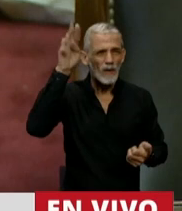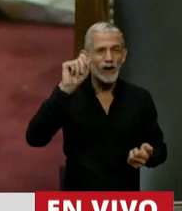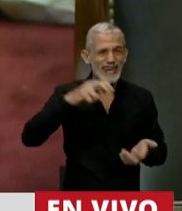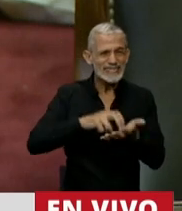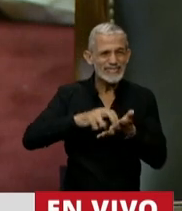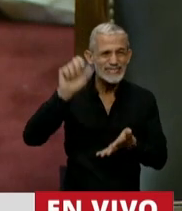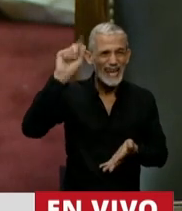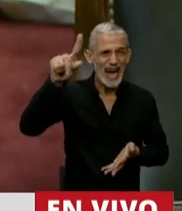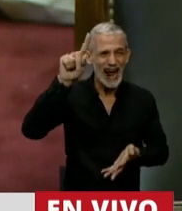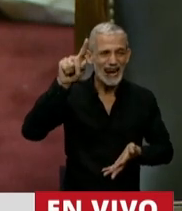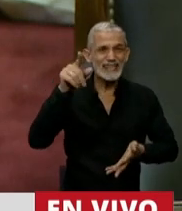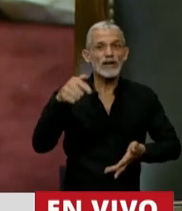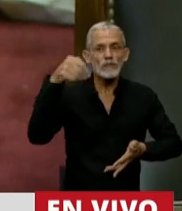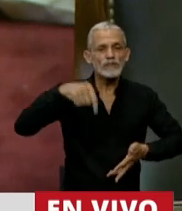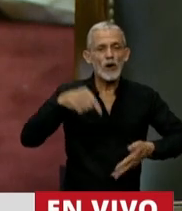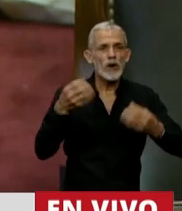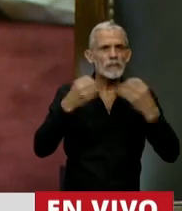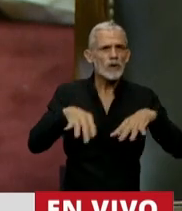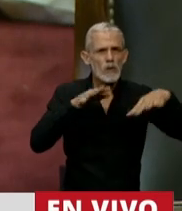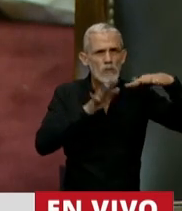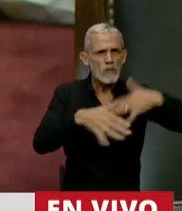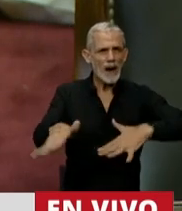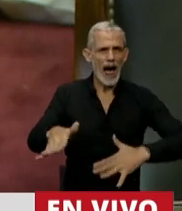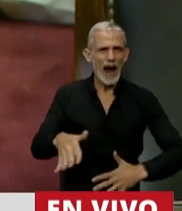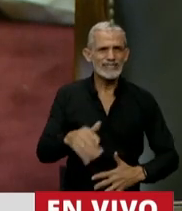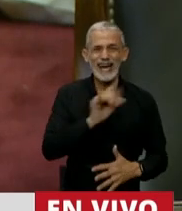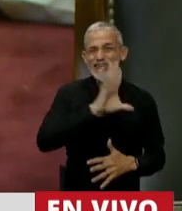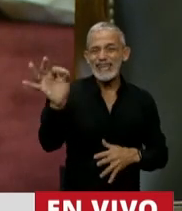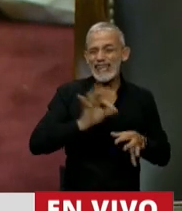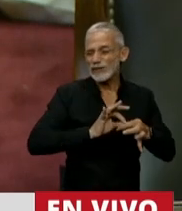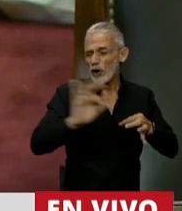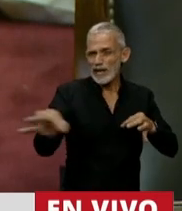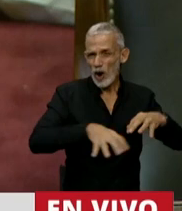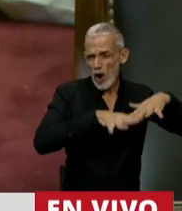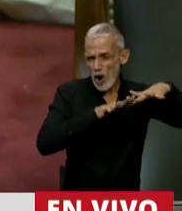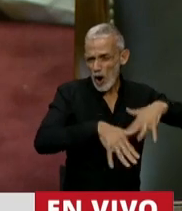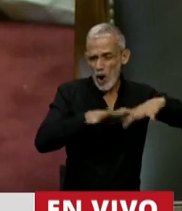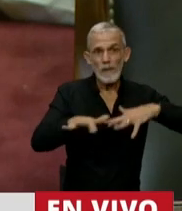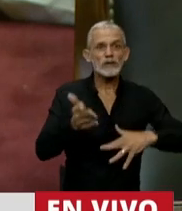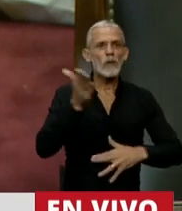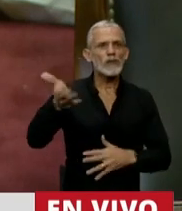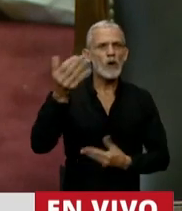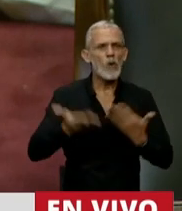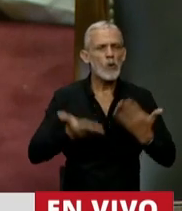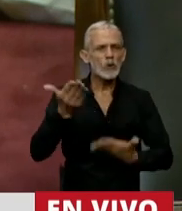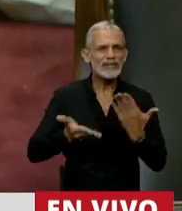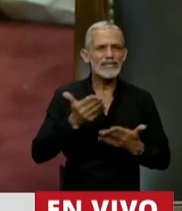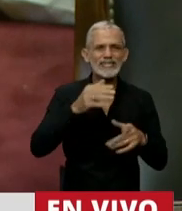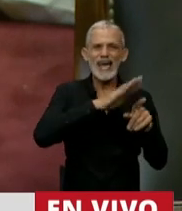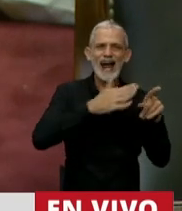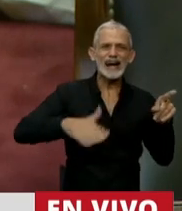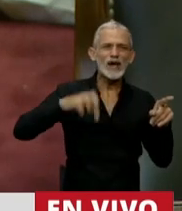salteños que hoy comenzaron una marcha de más de 500 kilómetros pidiendo justicia desde el río